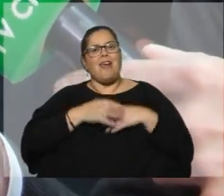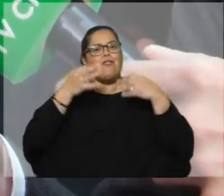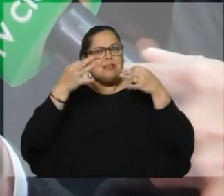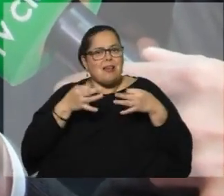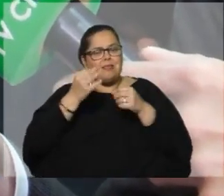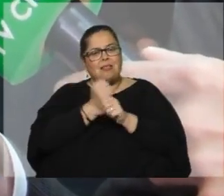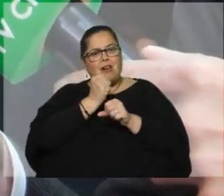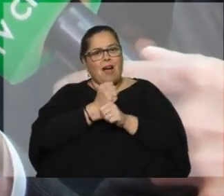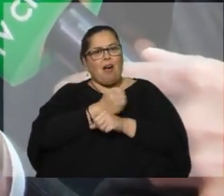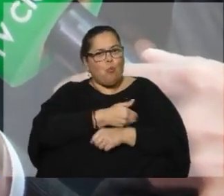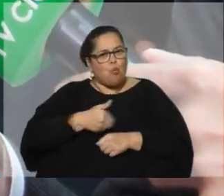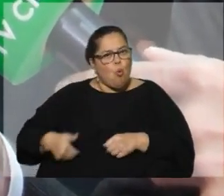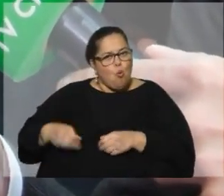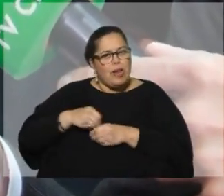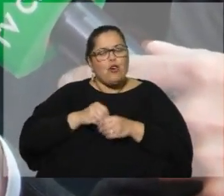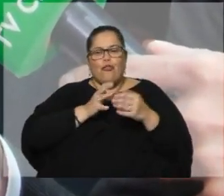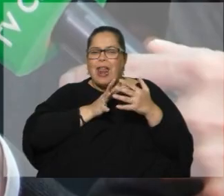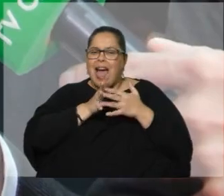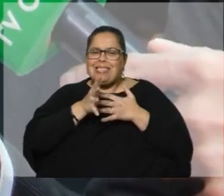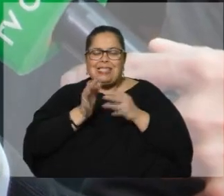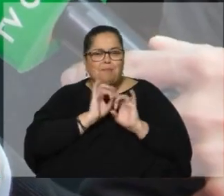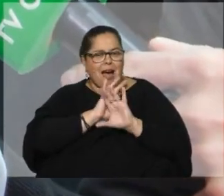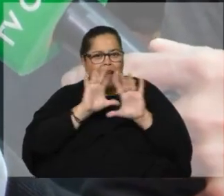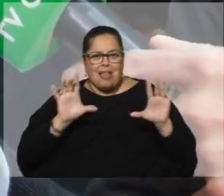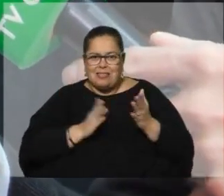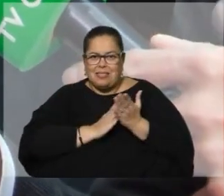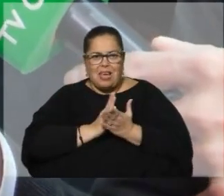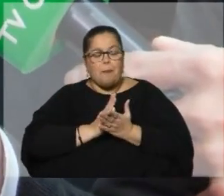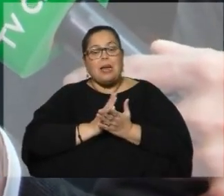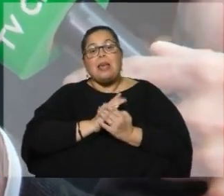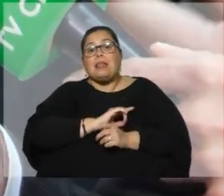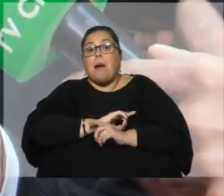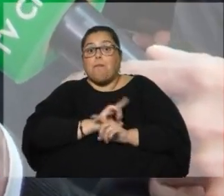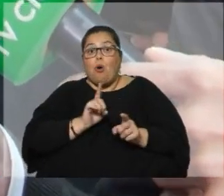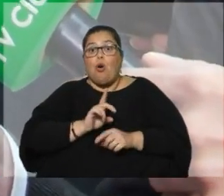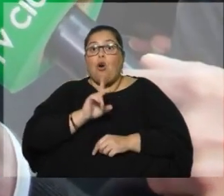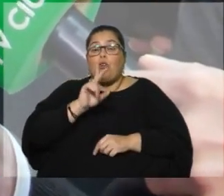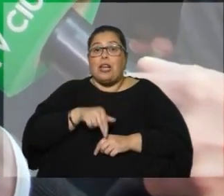de la transparencia y, por supuesto, sin renunciar a la agenda de